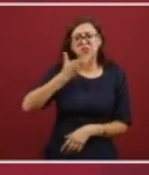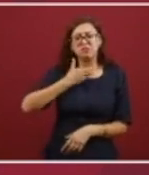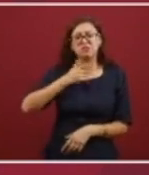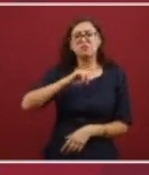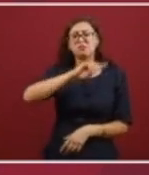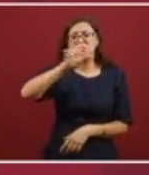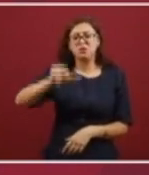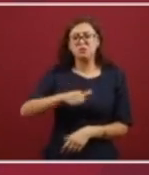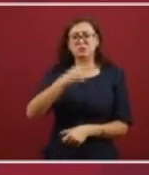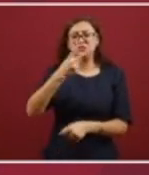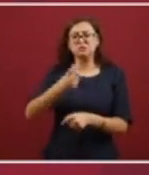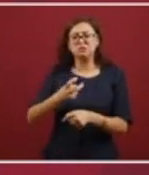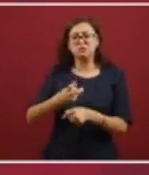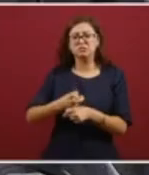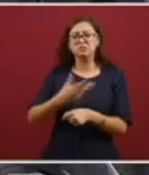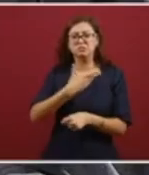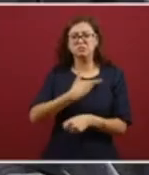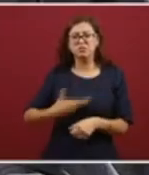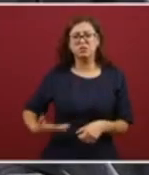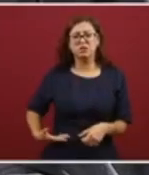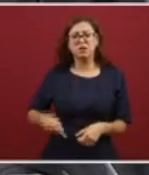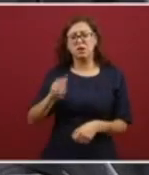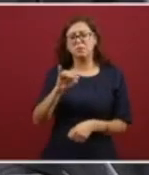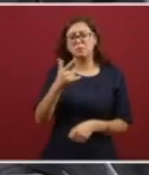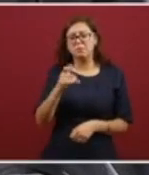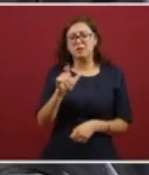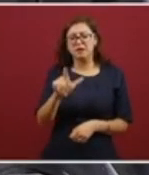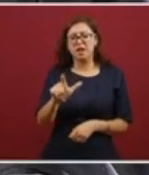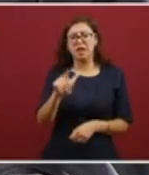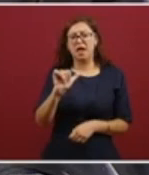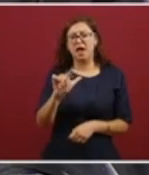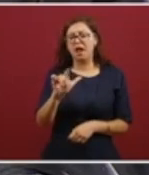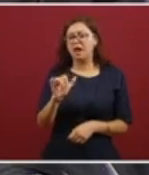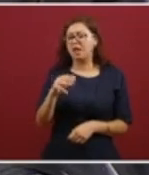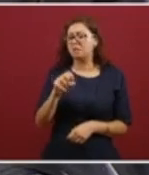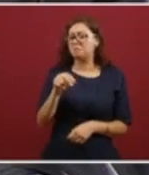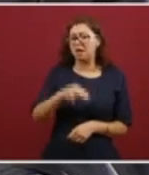México el presidente Miguel Alemán,